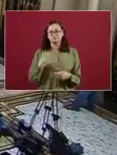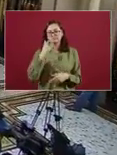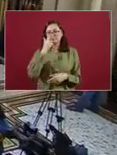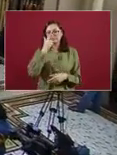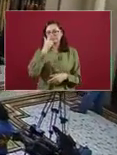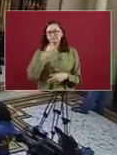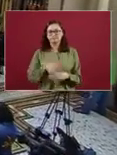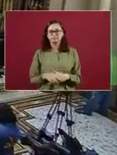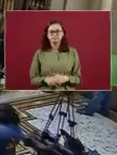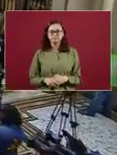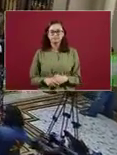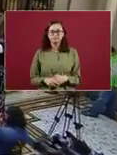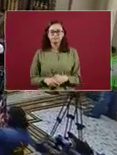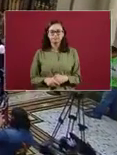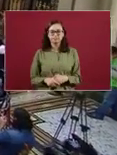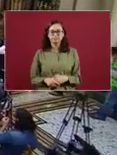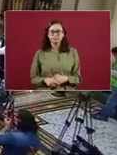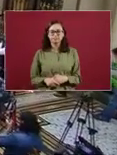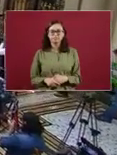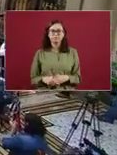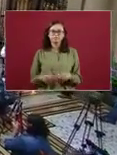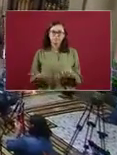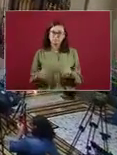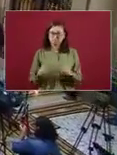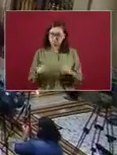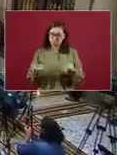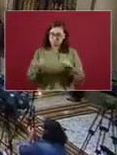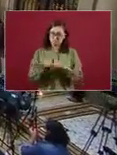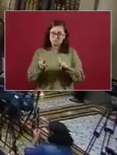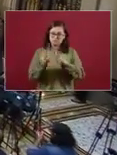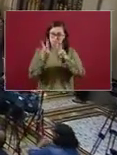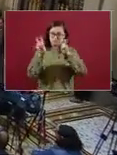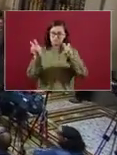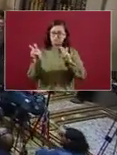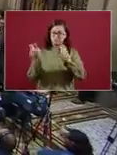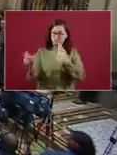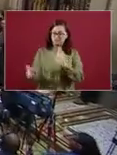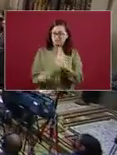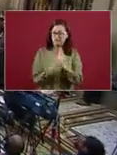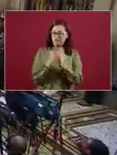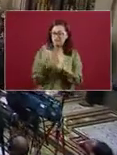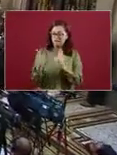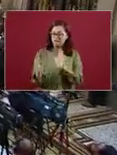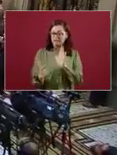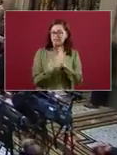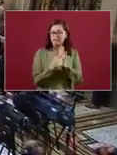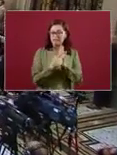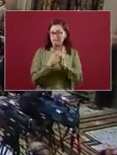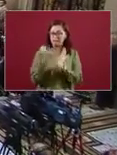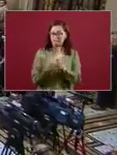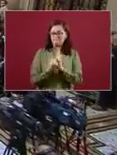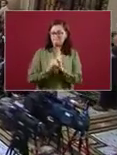incluso las leyes de Indias que se aprueban